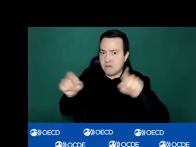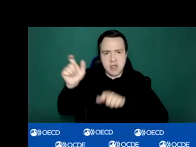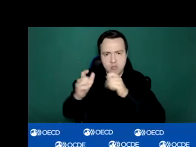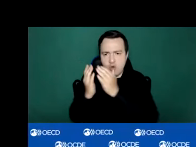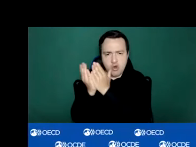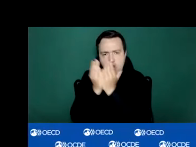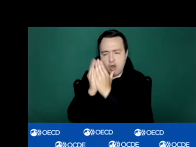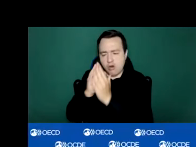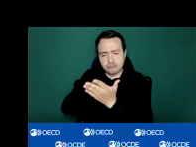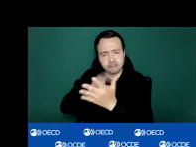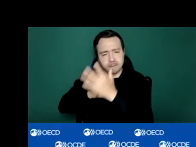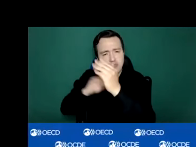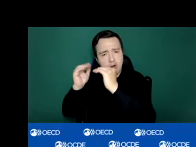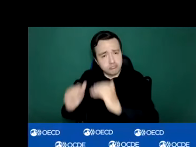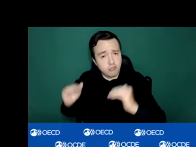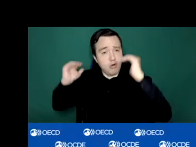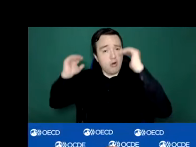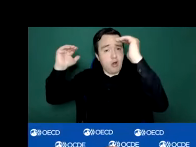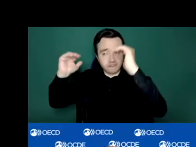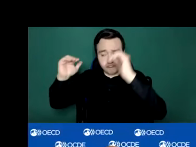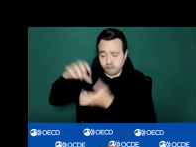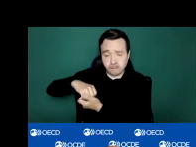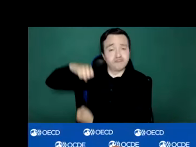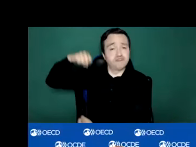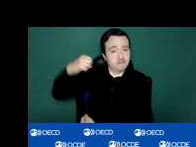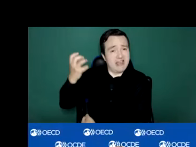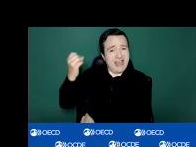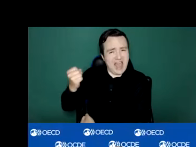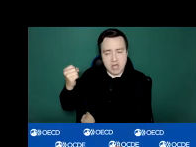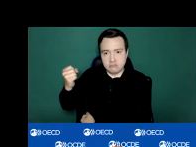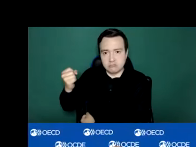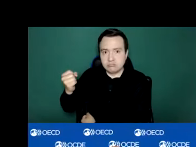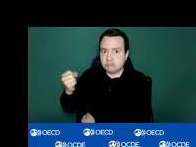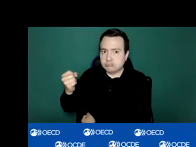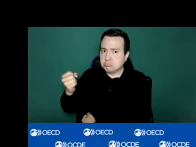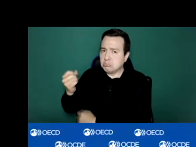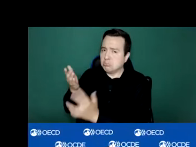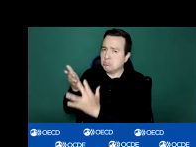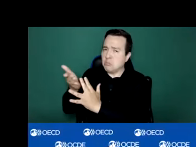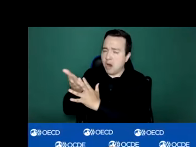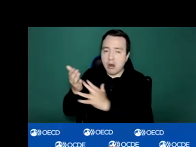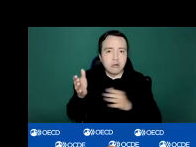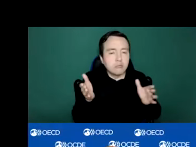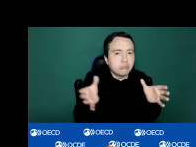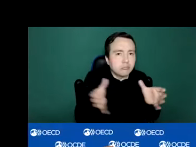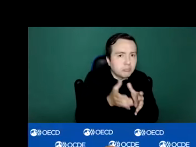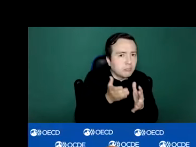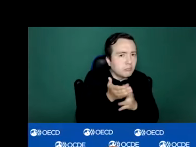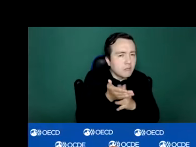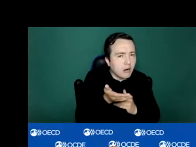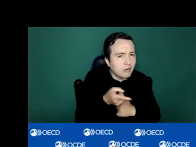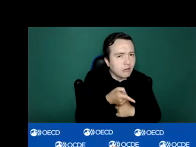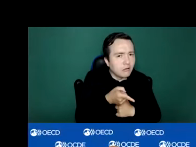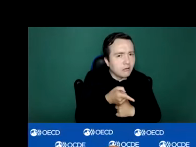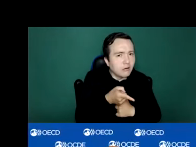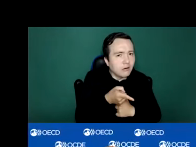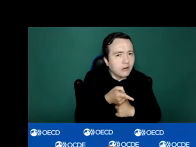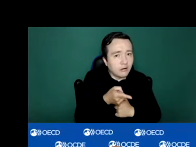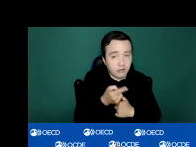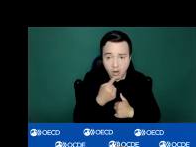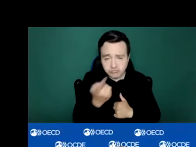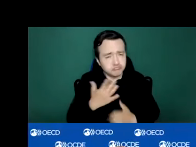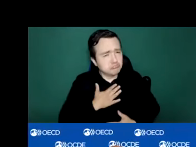superior. Así que en el porcentaje de personas que indicaron que tienen acceso a una cita, tuvimos que preguntar